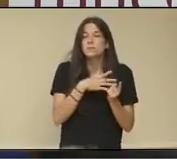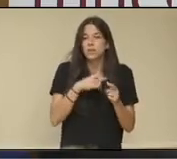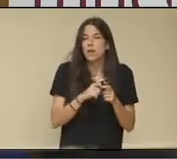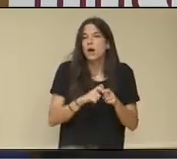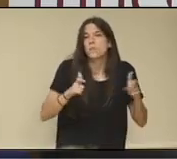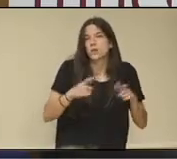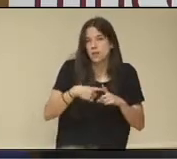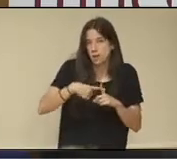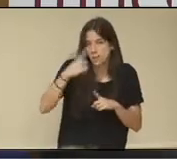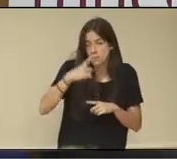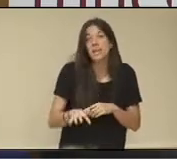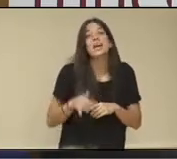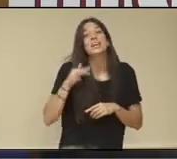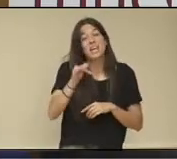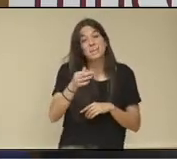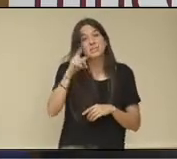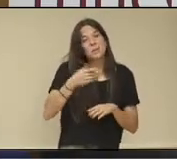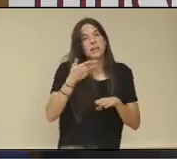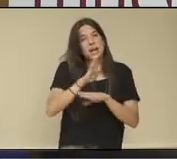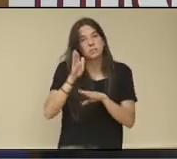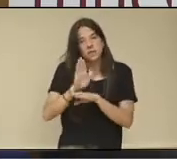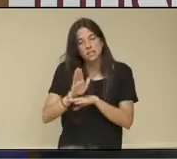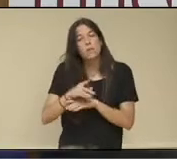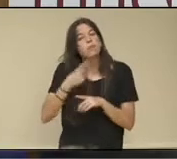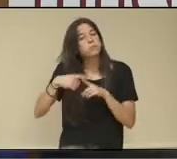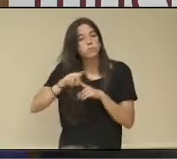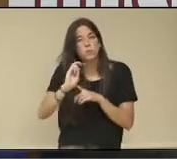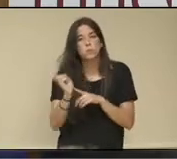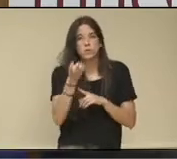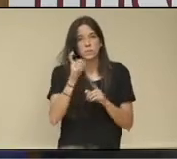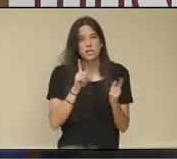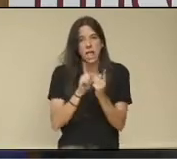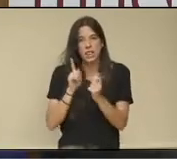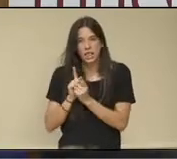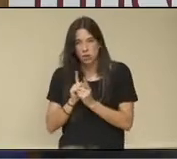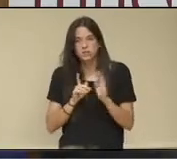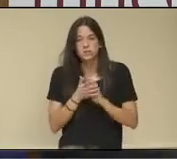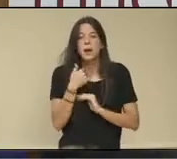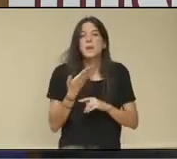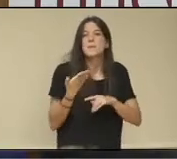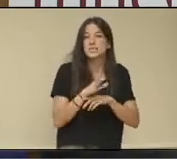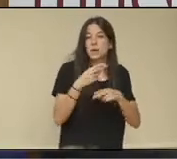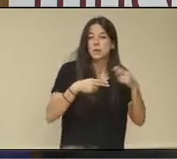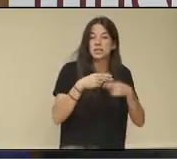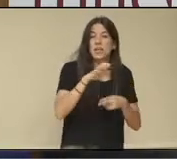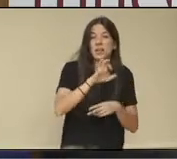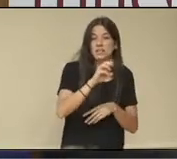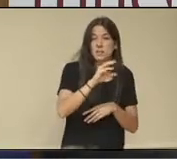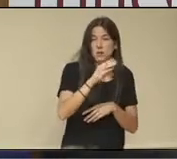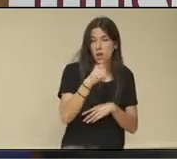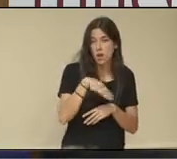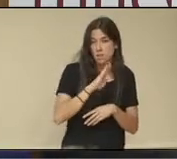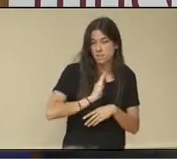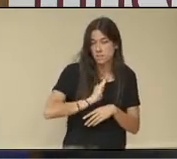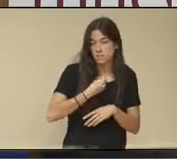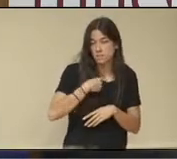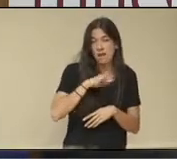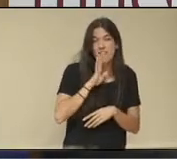expresa múltiples antígenos al sistema inmune. No solo le presenta la proteína de la espícula, sino otras proteínas